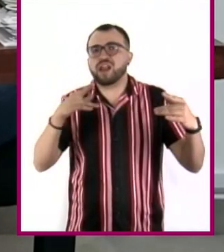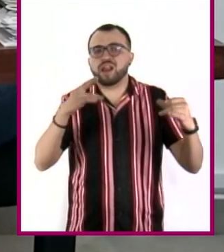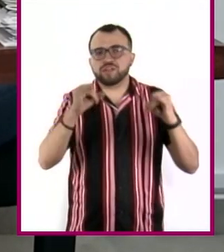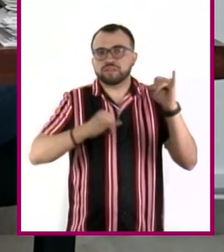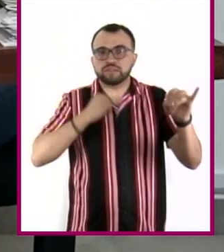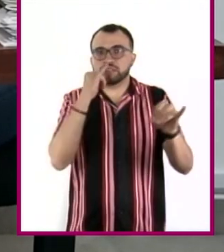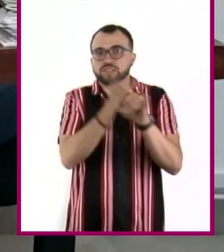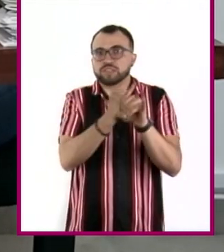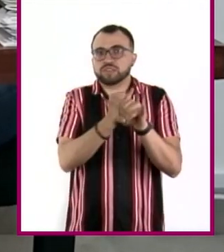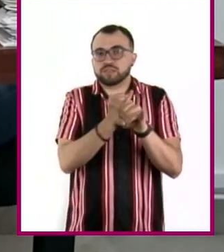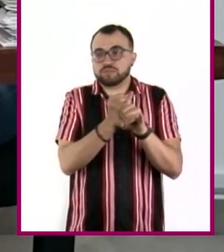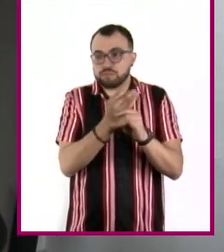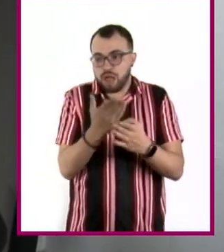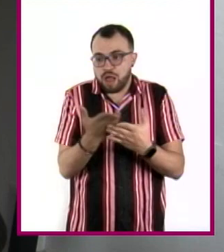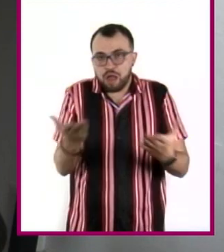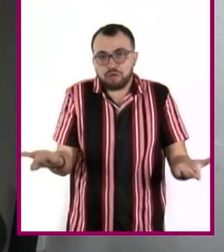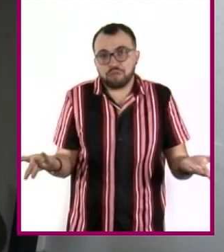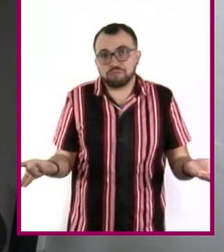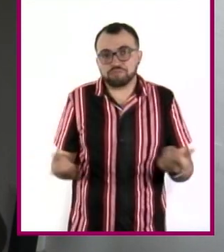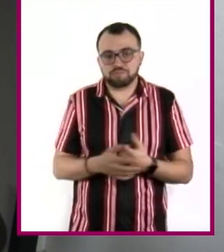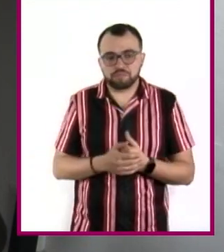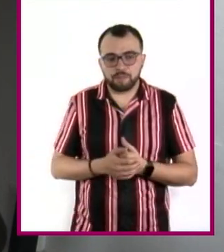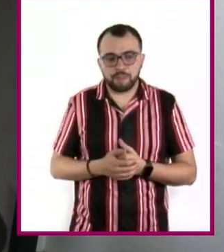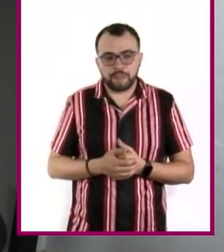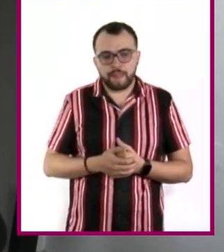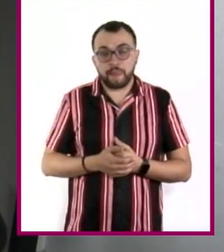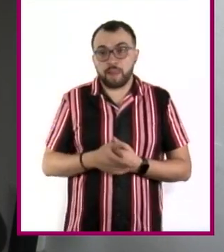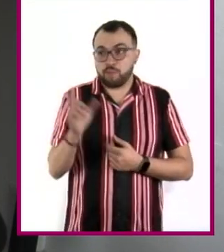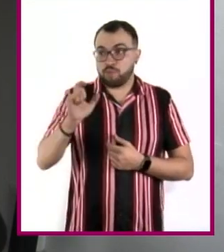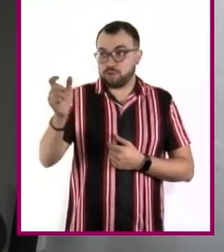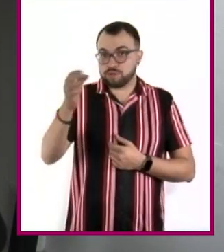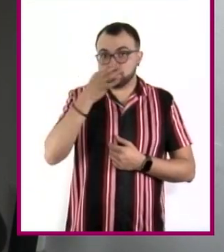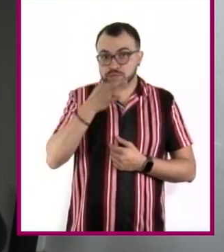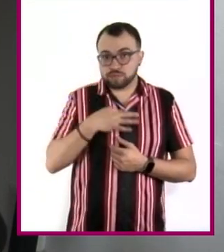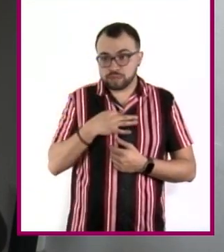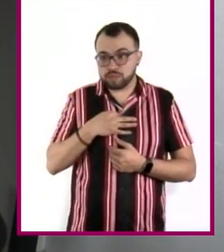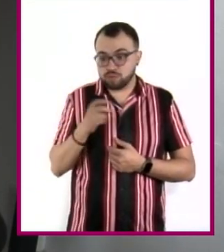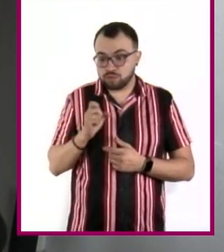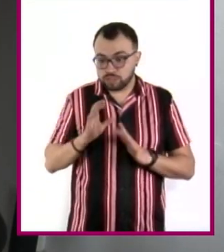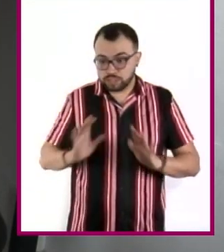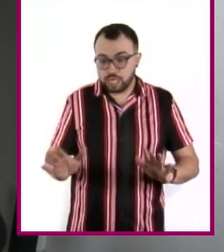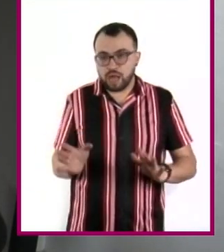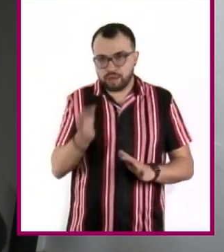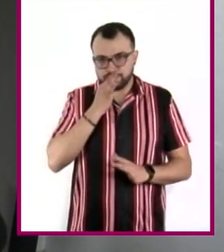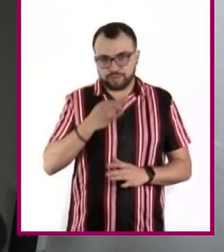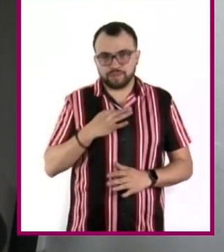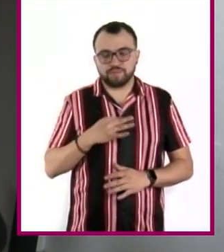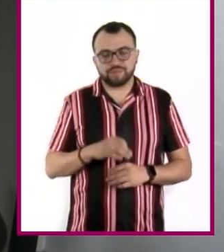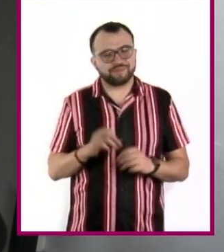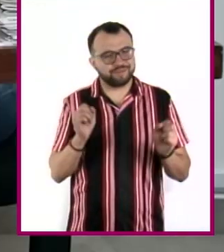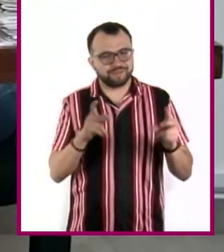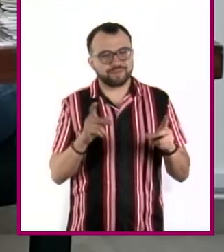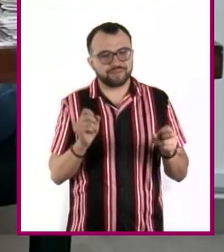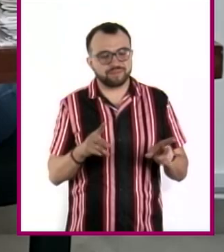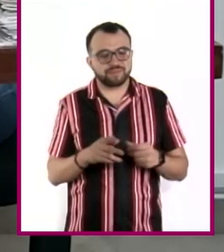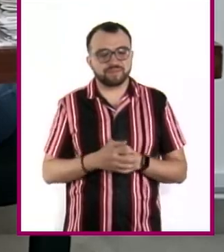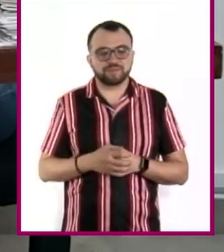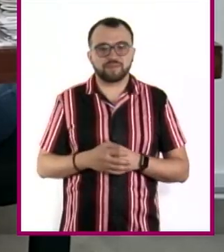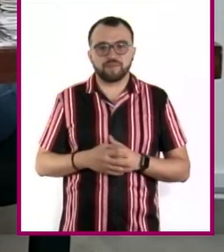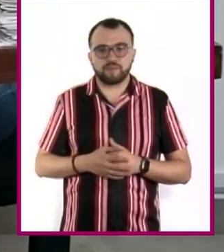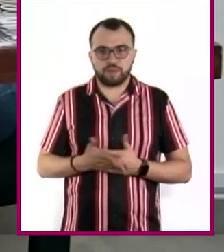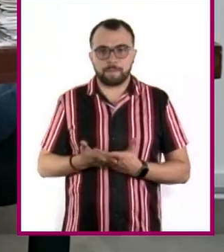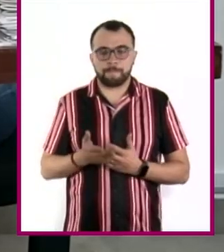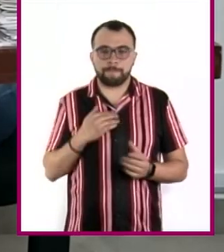internacionales actuales. Me late. Cuando tengan algo me lo mandan o me buscan. Sí, Mireya. Muy bien. Bueno, los